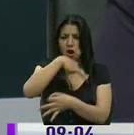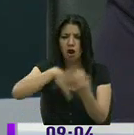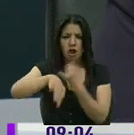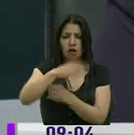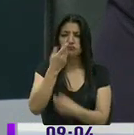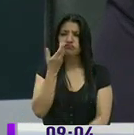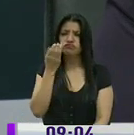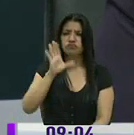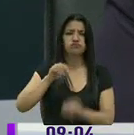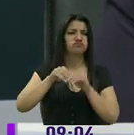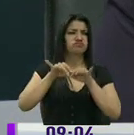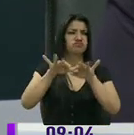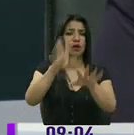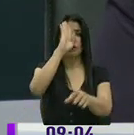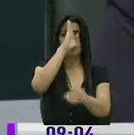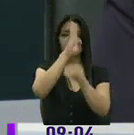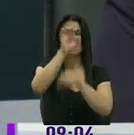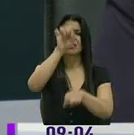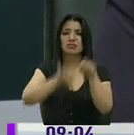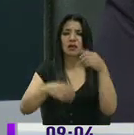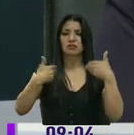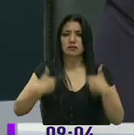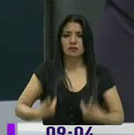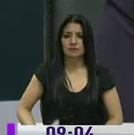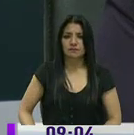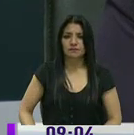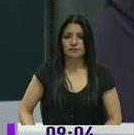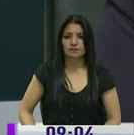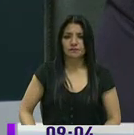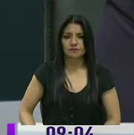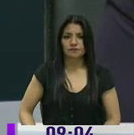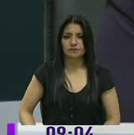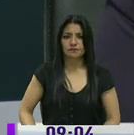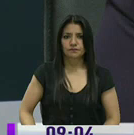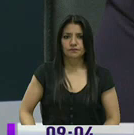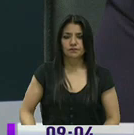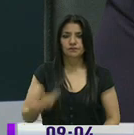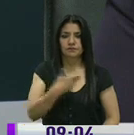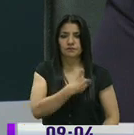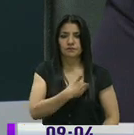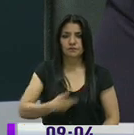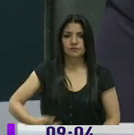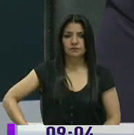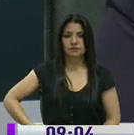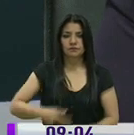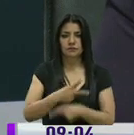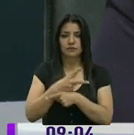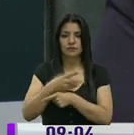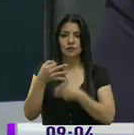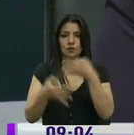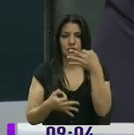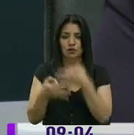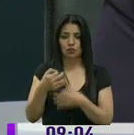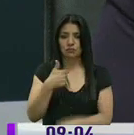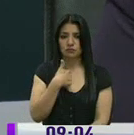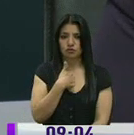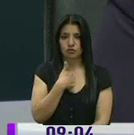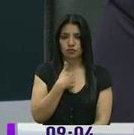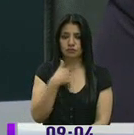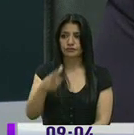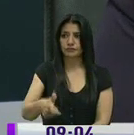objetivo es dañar la imagen de la presidenta del consejo de la judicatura de sus